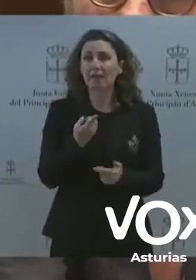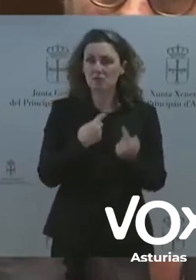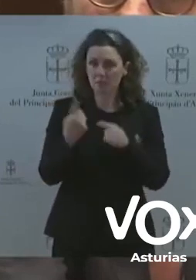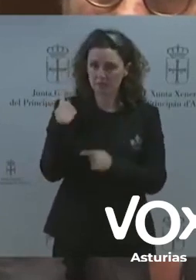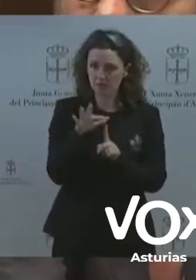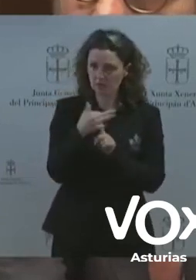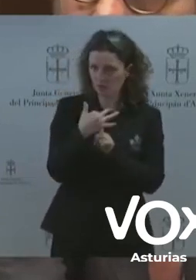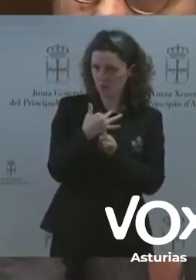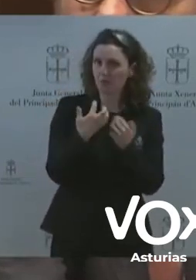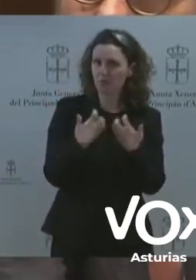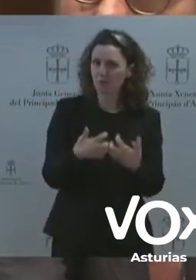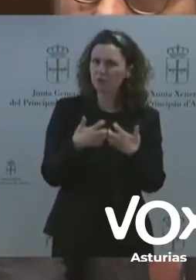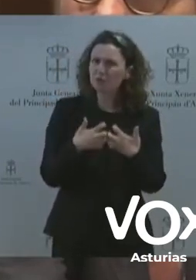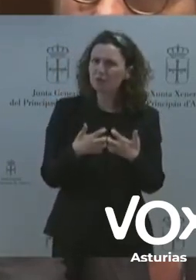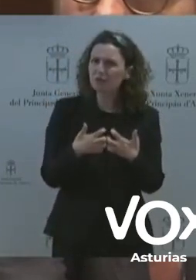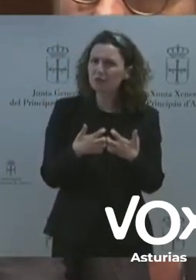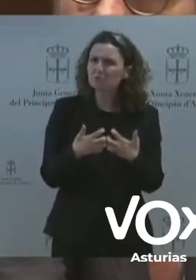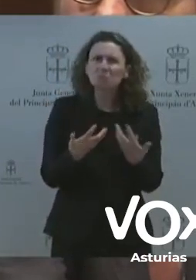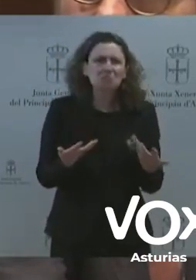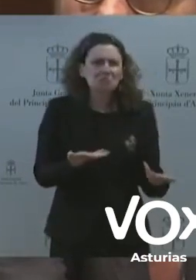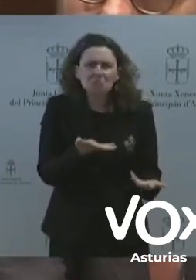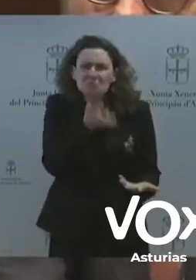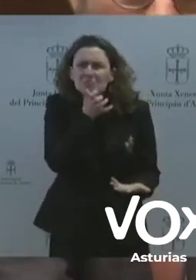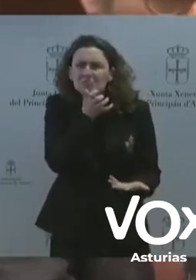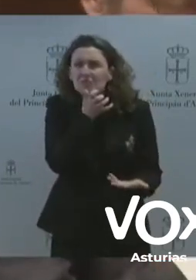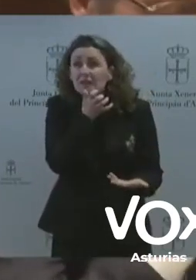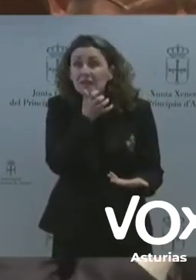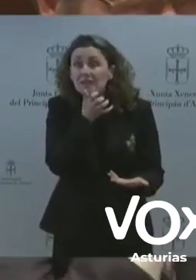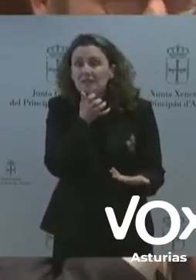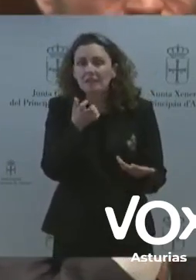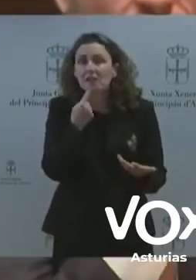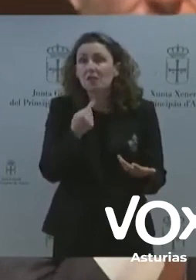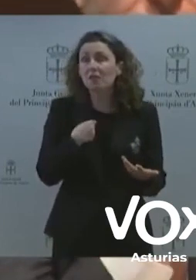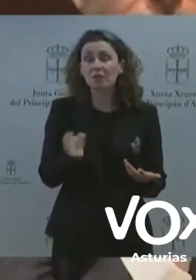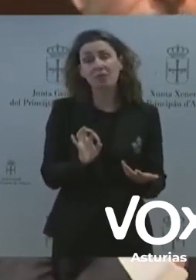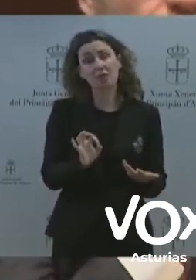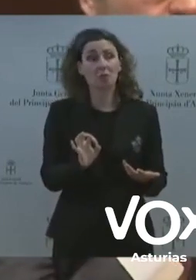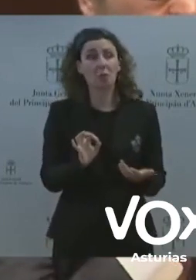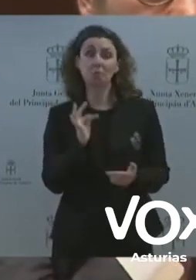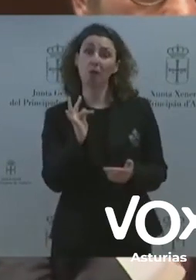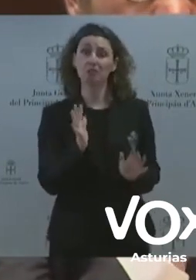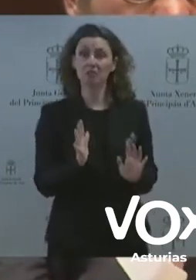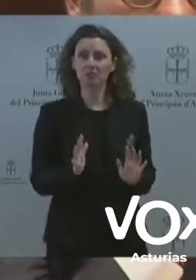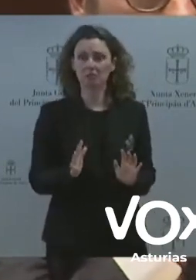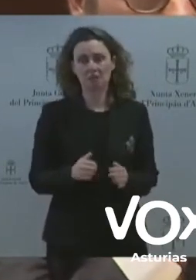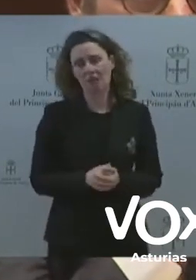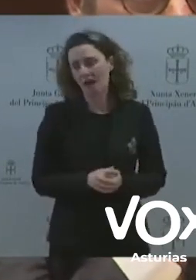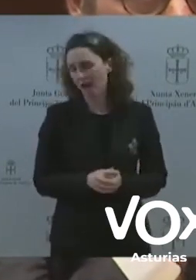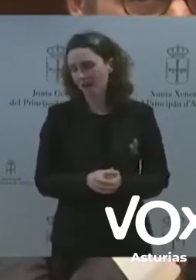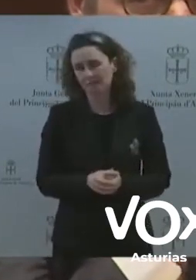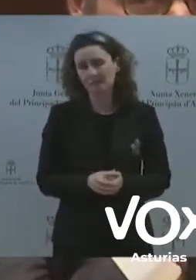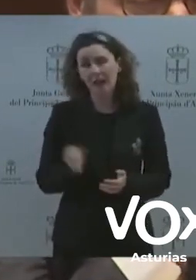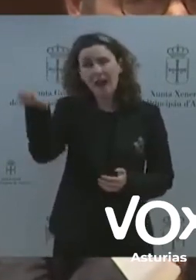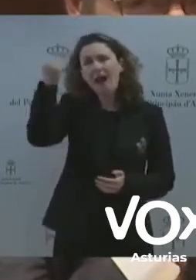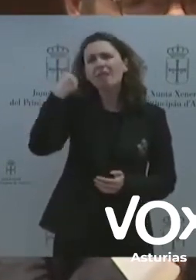Asturias es caótica. Y no nos menciona ahora que el saldo es positivo, porque lo grave es nombrar a Arcelor y echarse a temblar. Y más